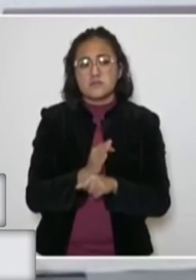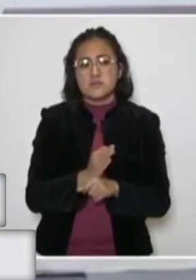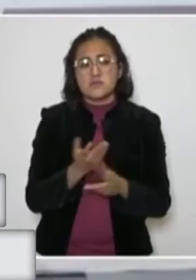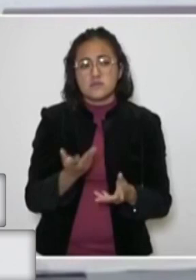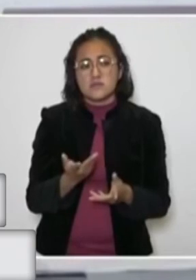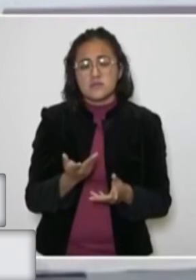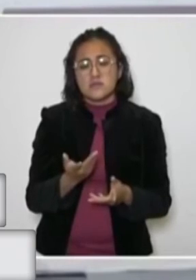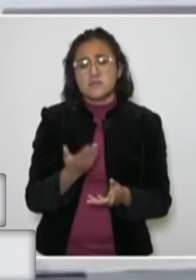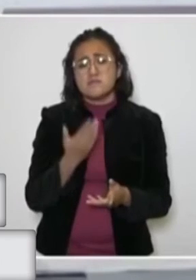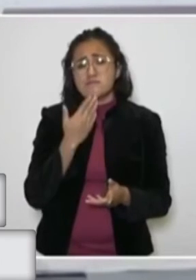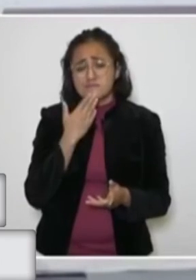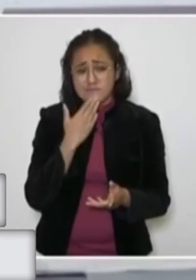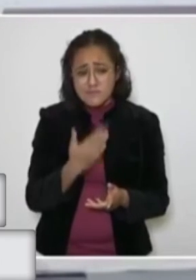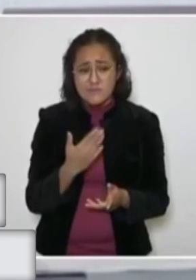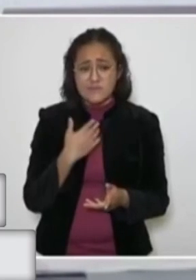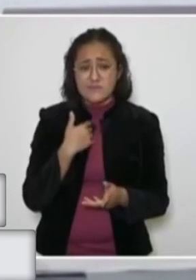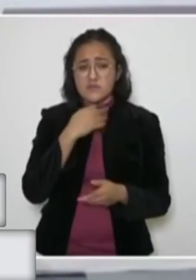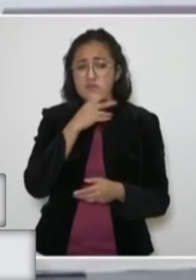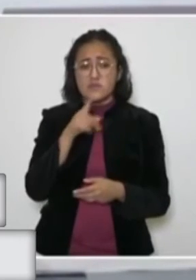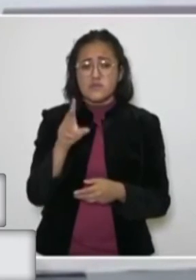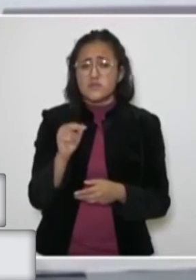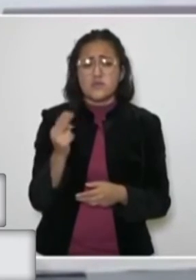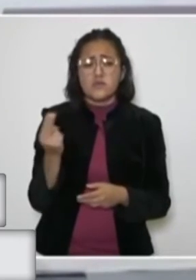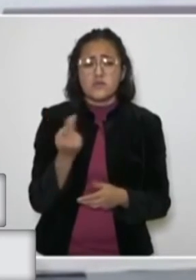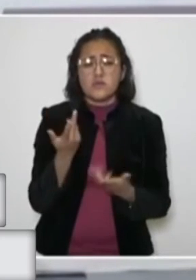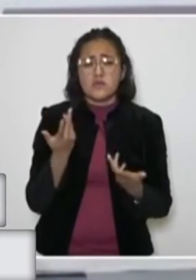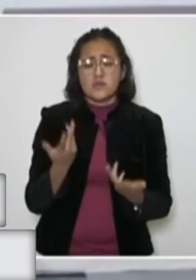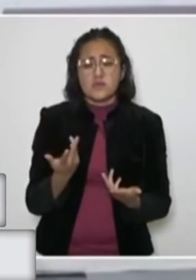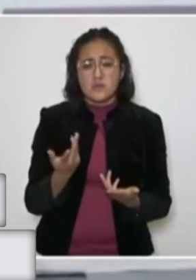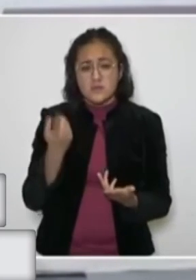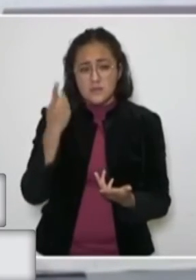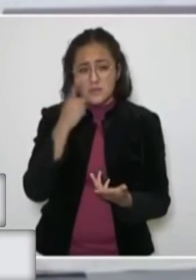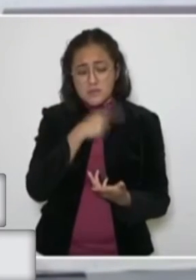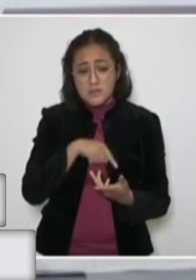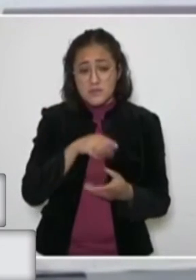de buena fe, por lo que no tenemos personal para